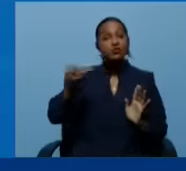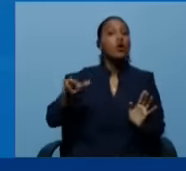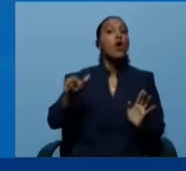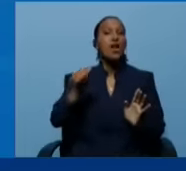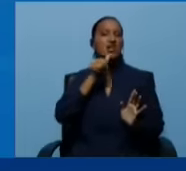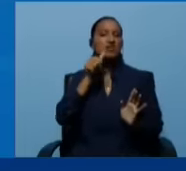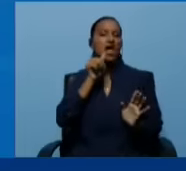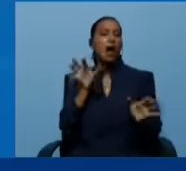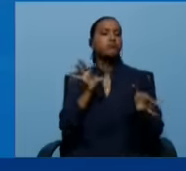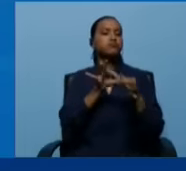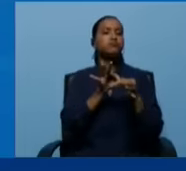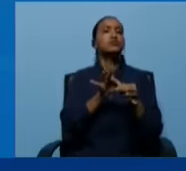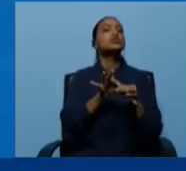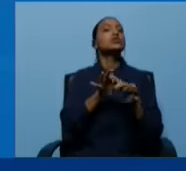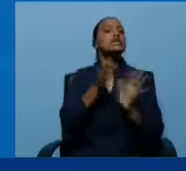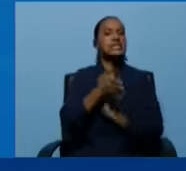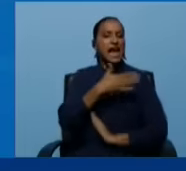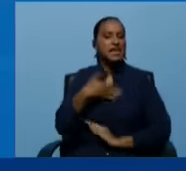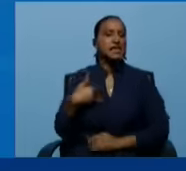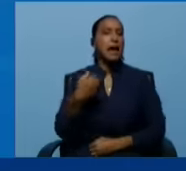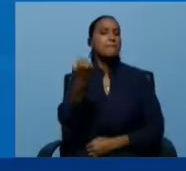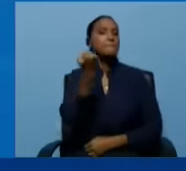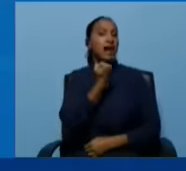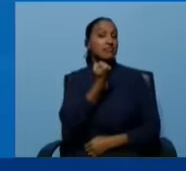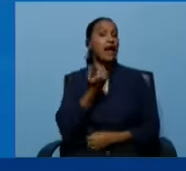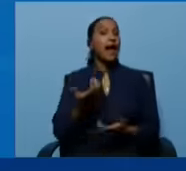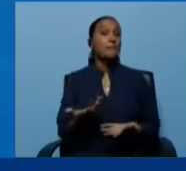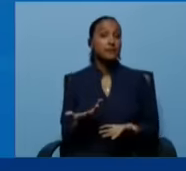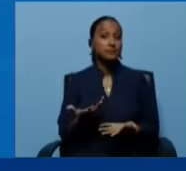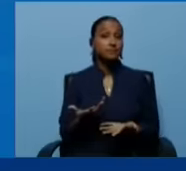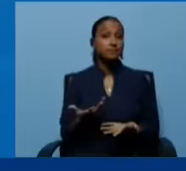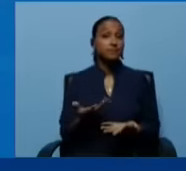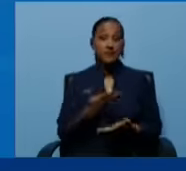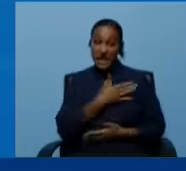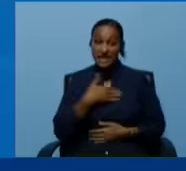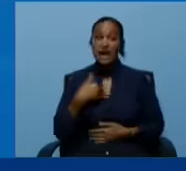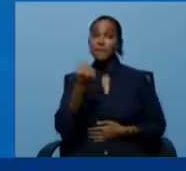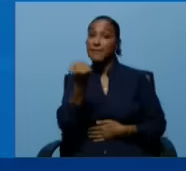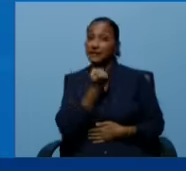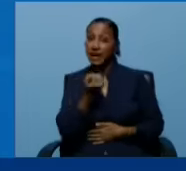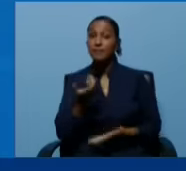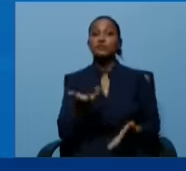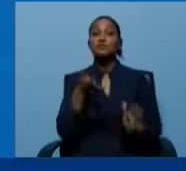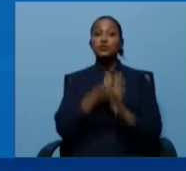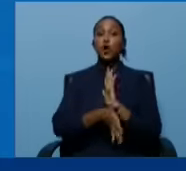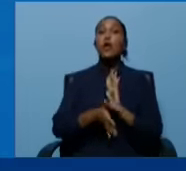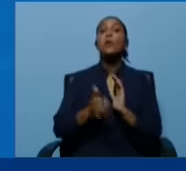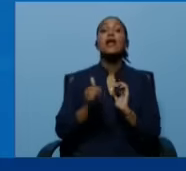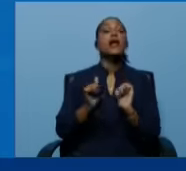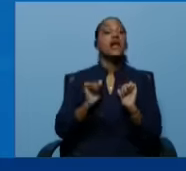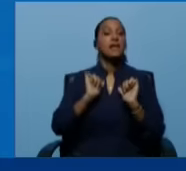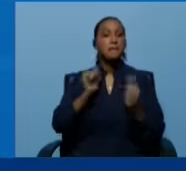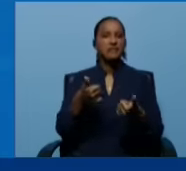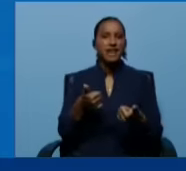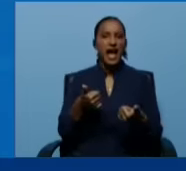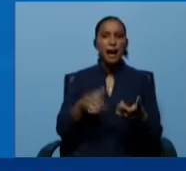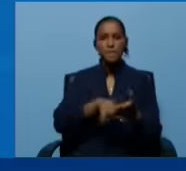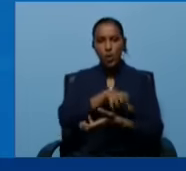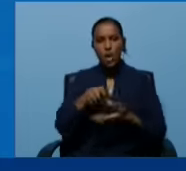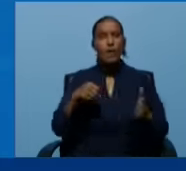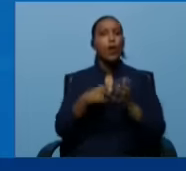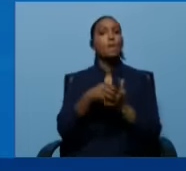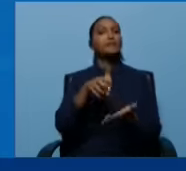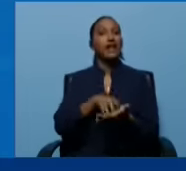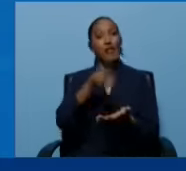estos intentos de asesinato, de estos intentos de magnicidio, de estos intentos de golpe de Estado, 2023